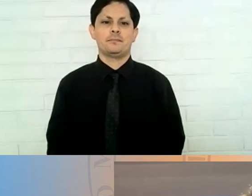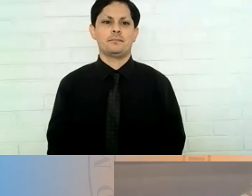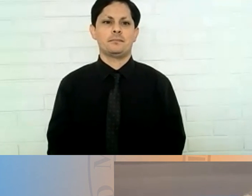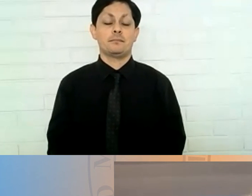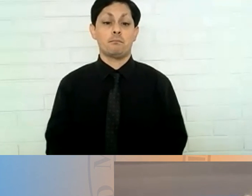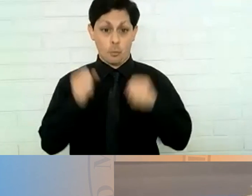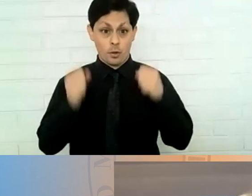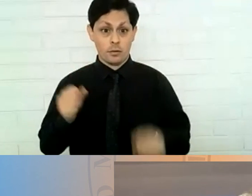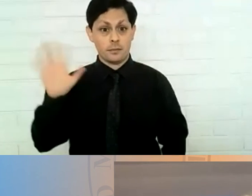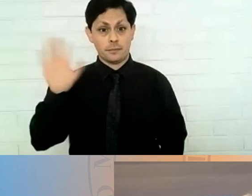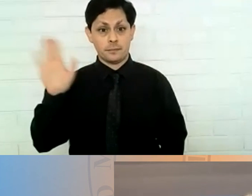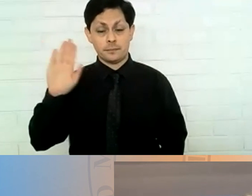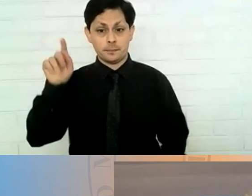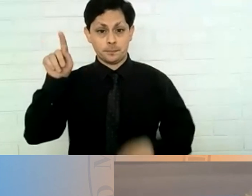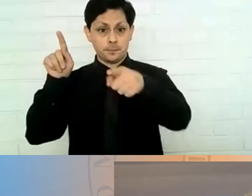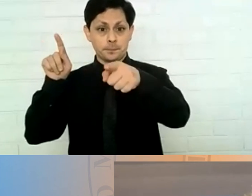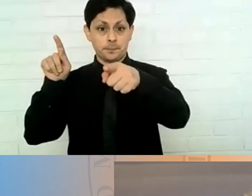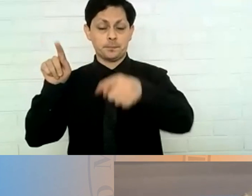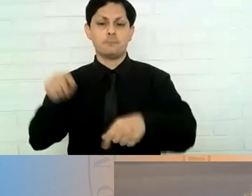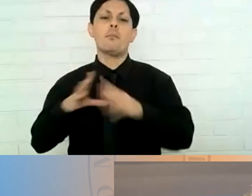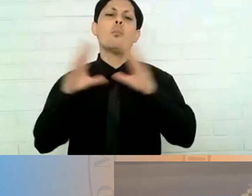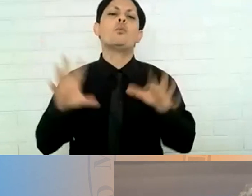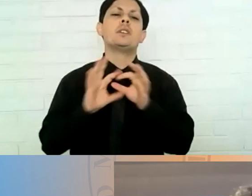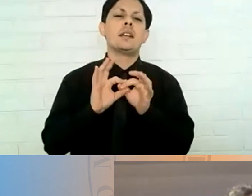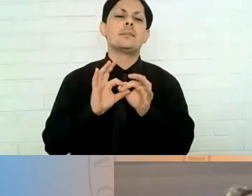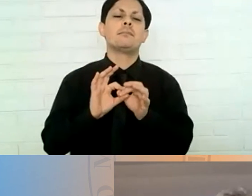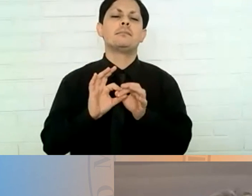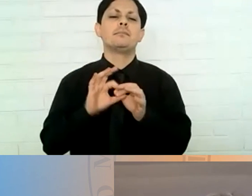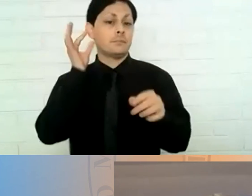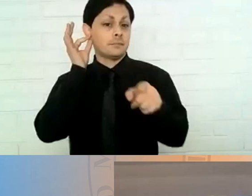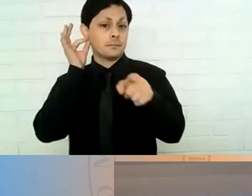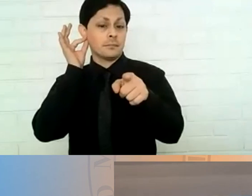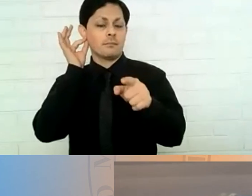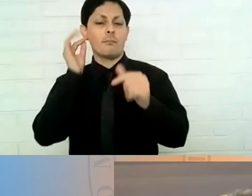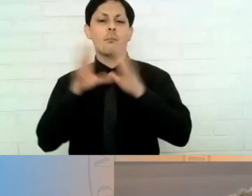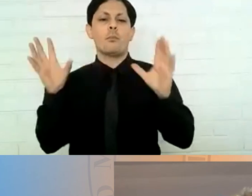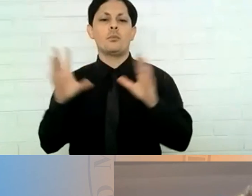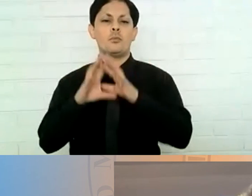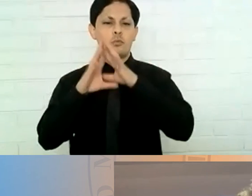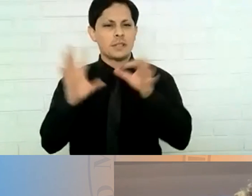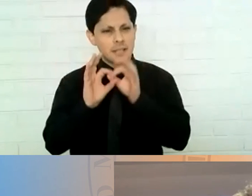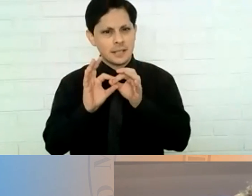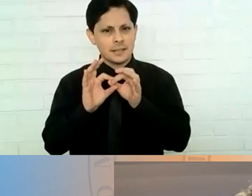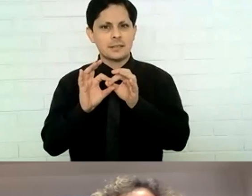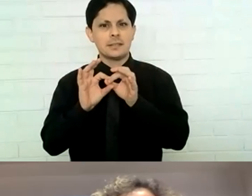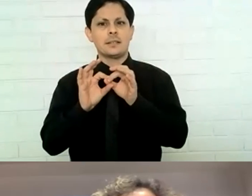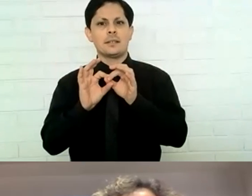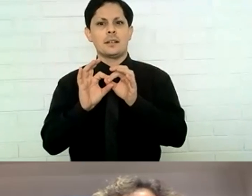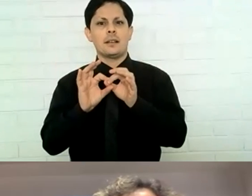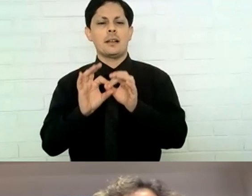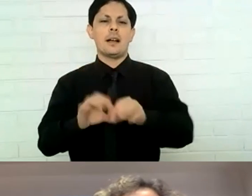despedirme? Sí. Bueno, muchísimas gracias a los presentadores, muchísimas gracias